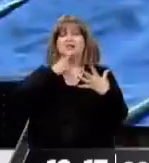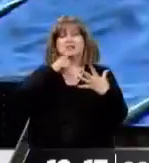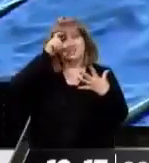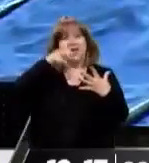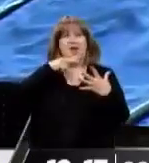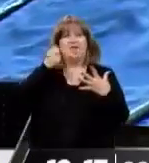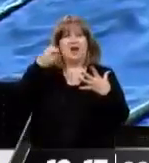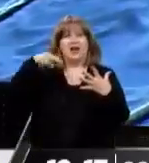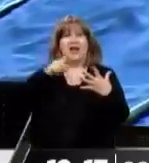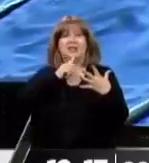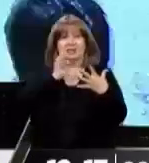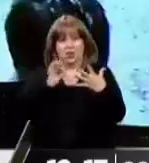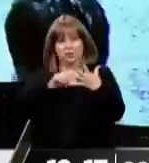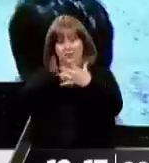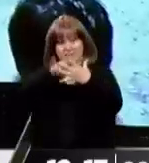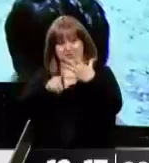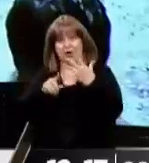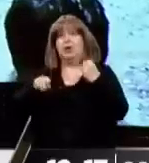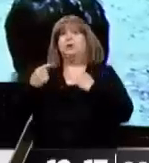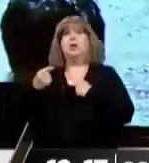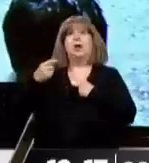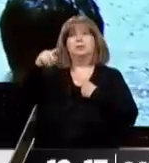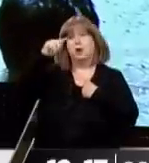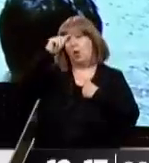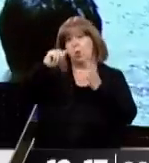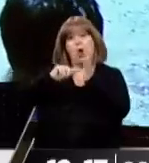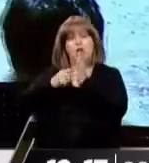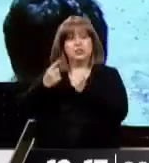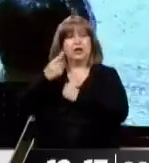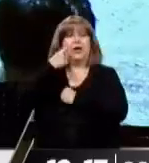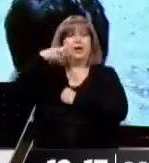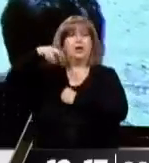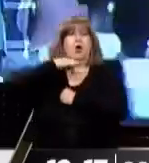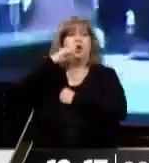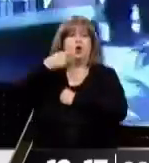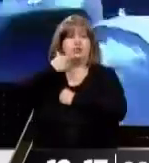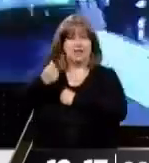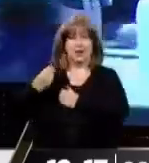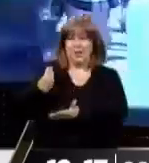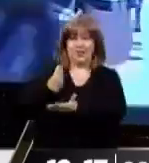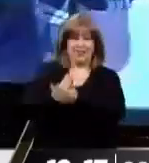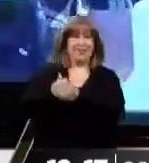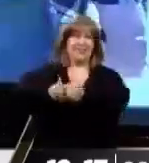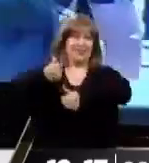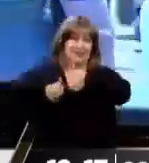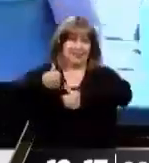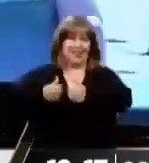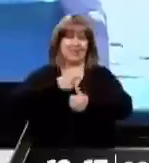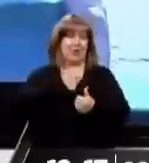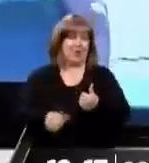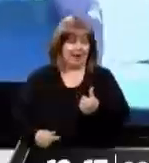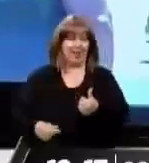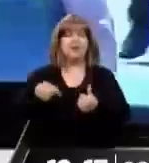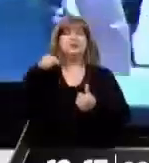Funcionarios mendocinos que están en cargos nacionales, como Martín Hinojosa, sí. el único declarado candidato a gobernador, ¿no? El único declarado carrera. Del peronismo, del peronismo.